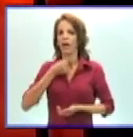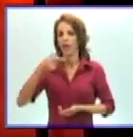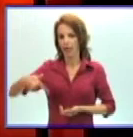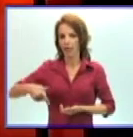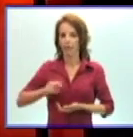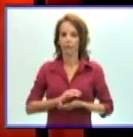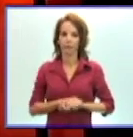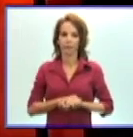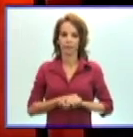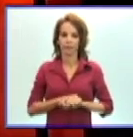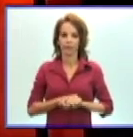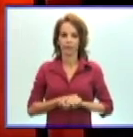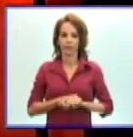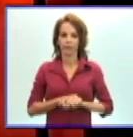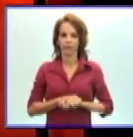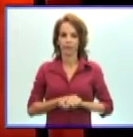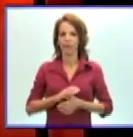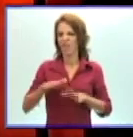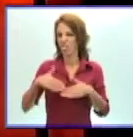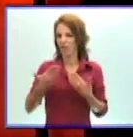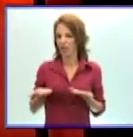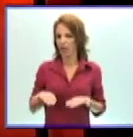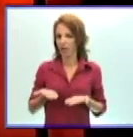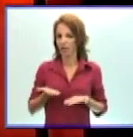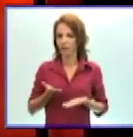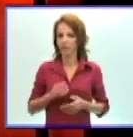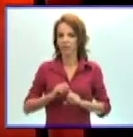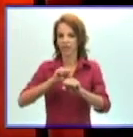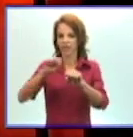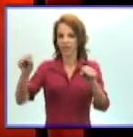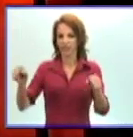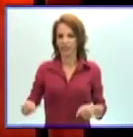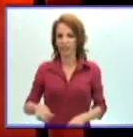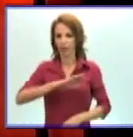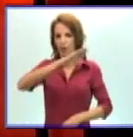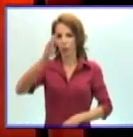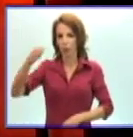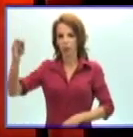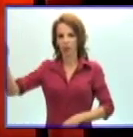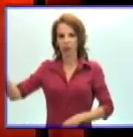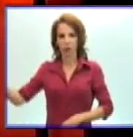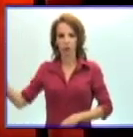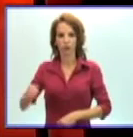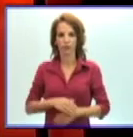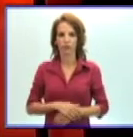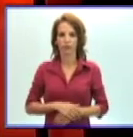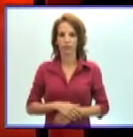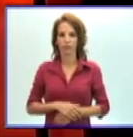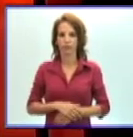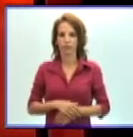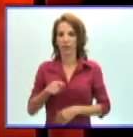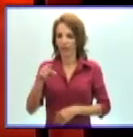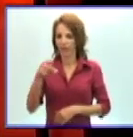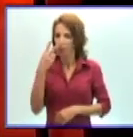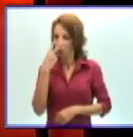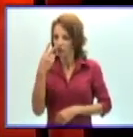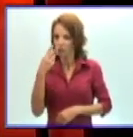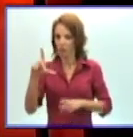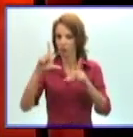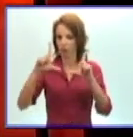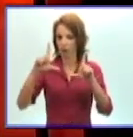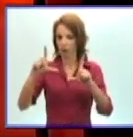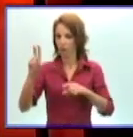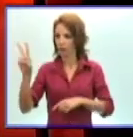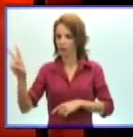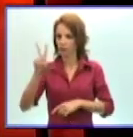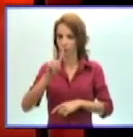El ejemplo de el sistema montañoso que se observan en estas dos imágenes. Y